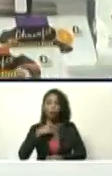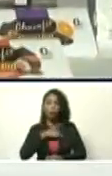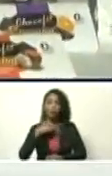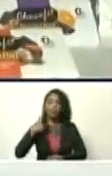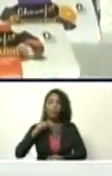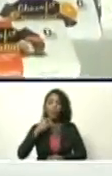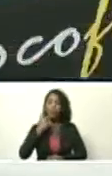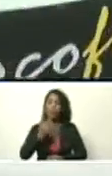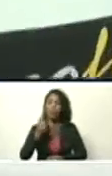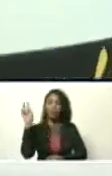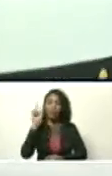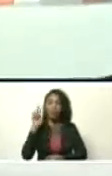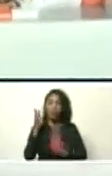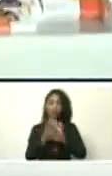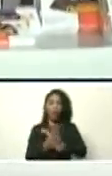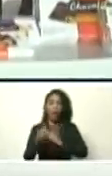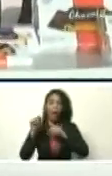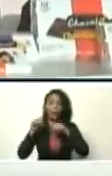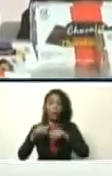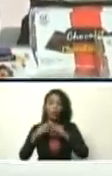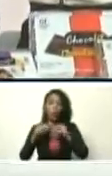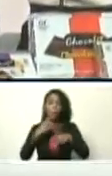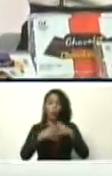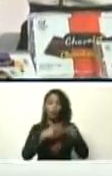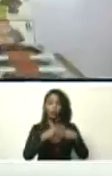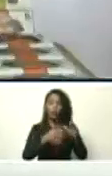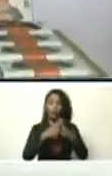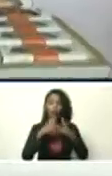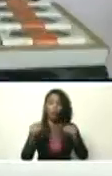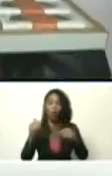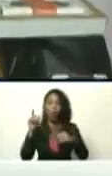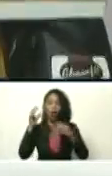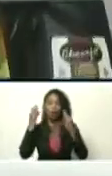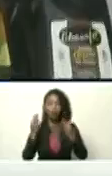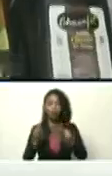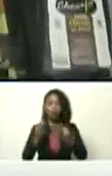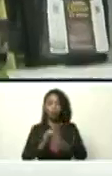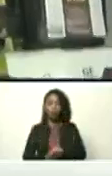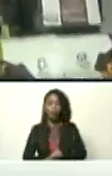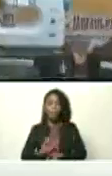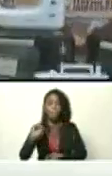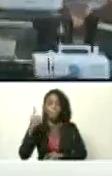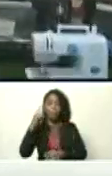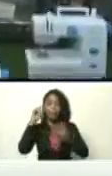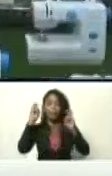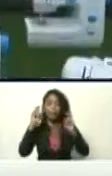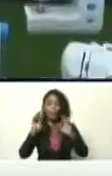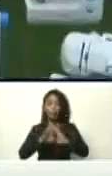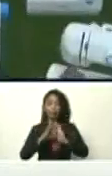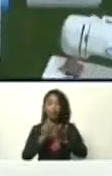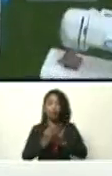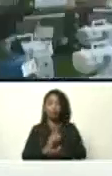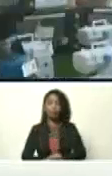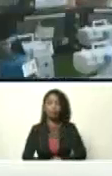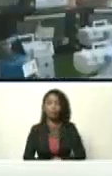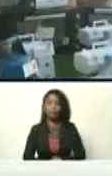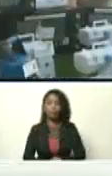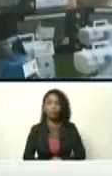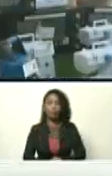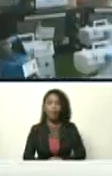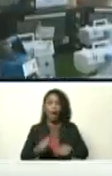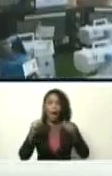de Venezuela es que aquí todo lo que se produce, todo es de calidad. Primera calidad mundial. Aquí no